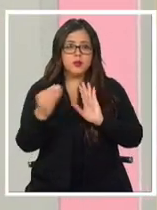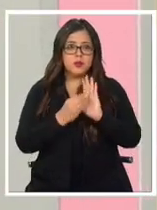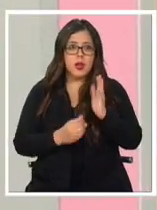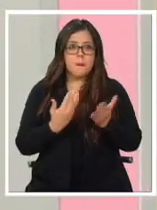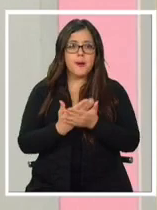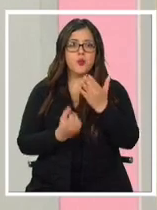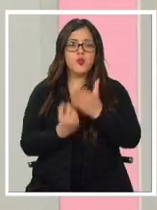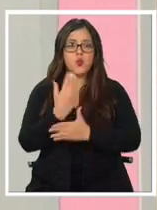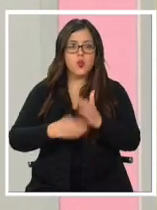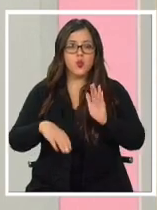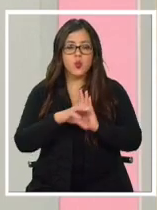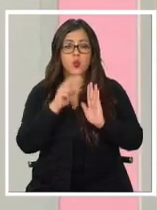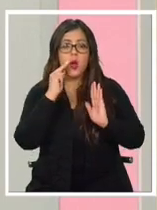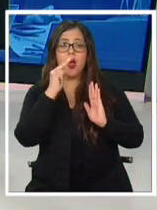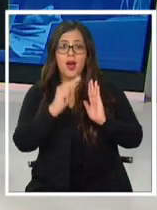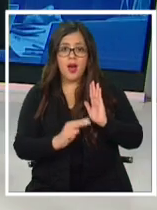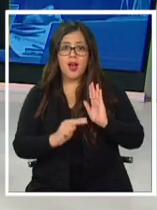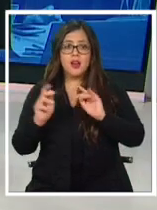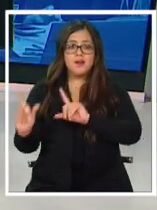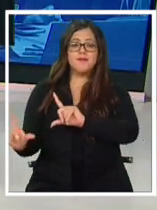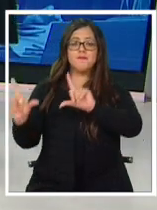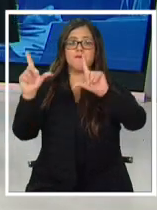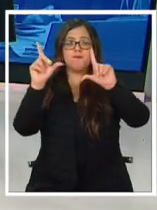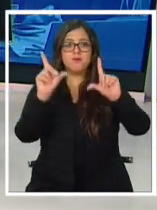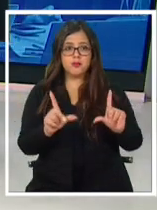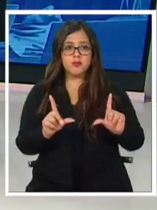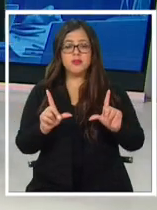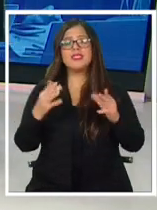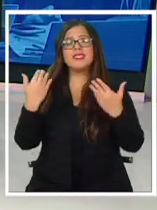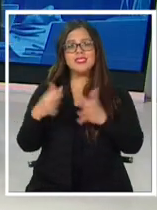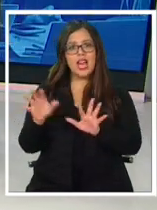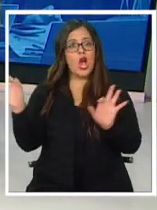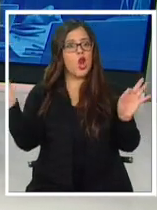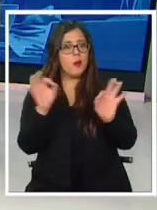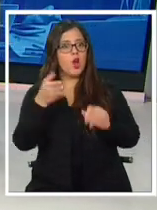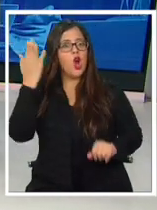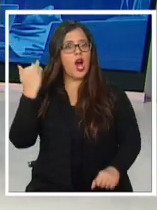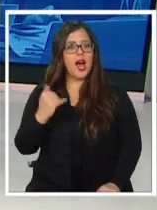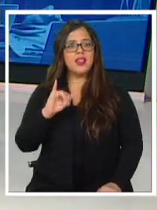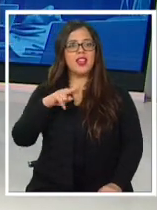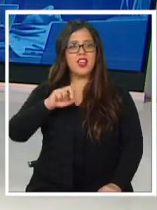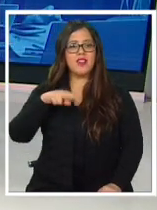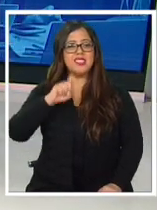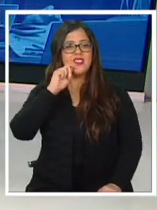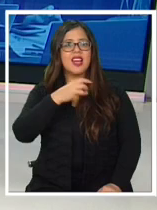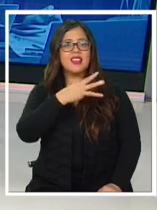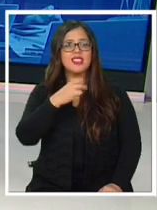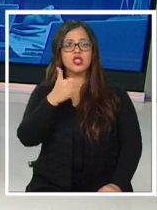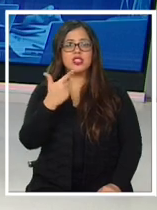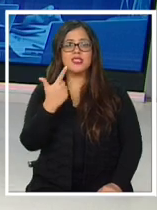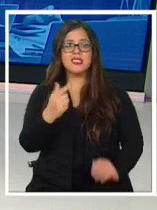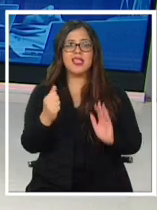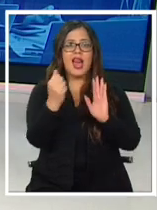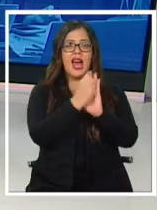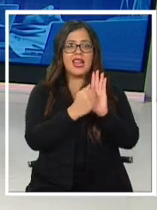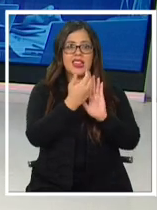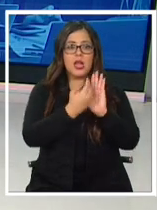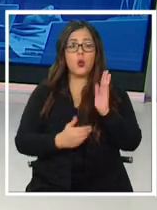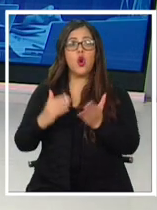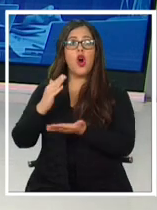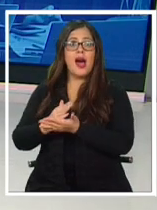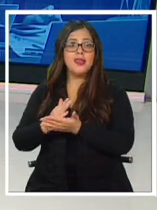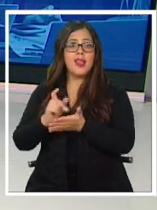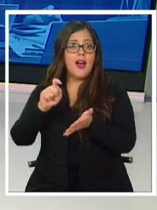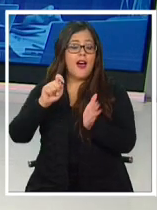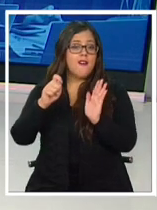nueva Constitución, tenemos acá una estación preparada y lo adelantaba Iván Núñez. Son 367 los artículos hasta el 4 de